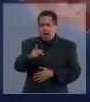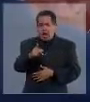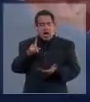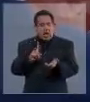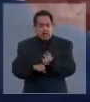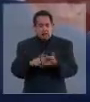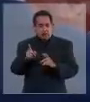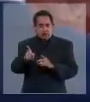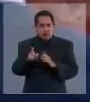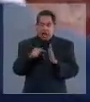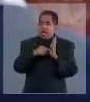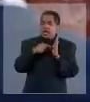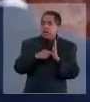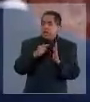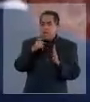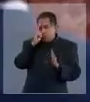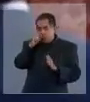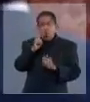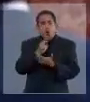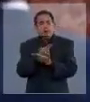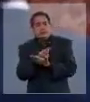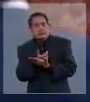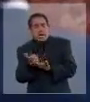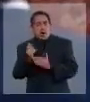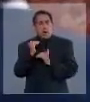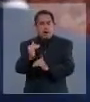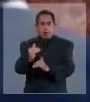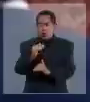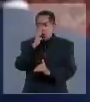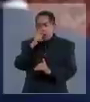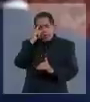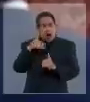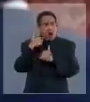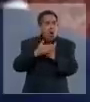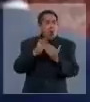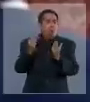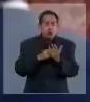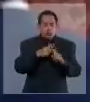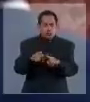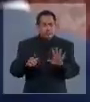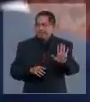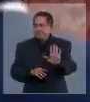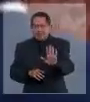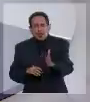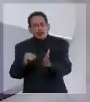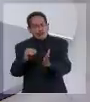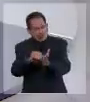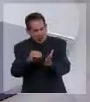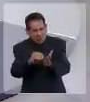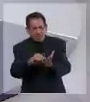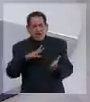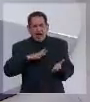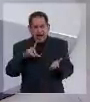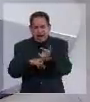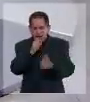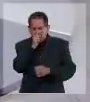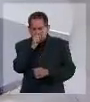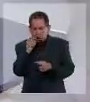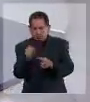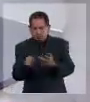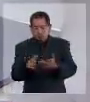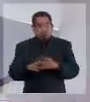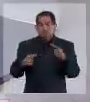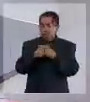la Constitución dice que está prohibido utilizar el salario mínimo, bueno, pues, como una medida para multas y esas cosas. Siguen existiendo esas cuotas. Bien, pues es